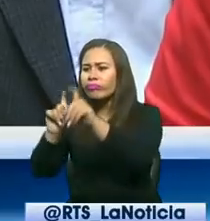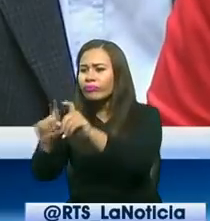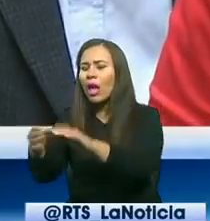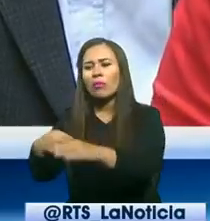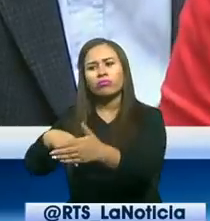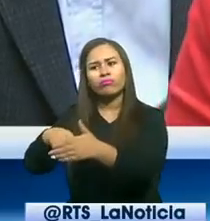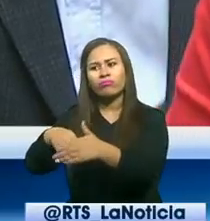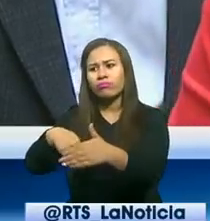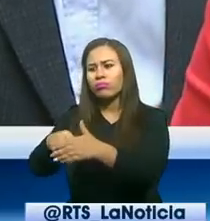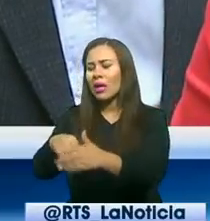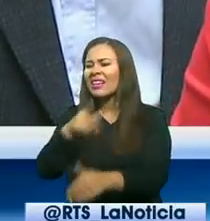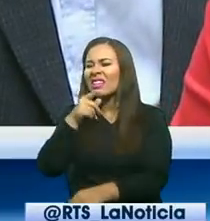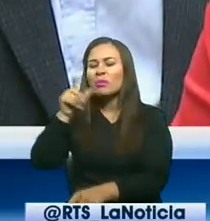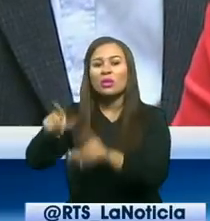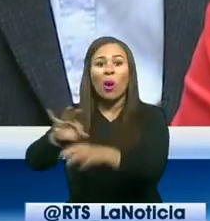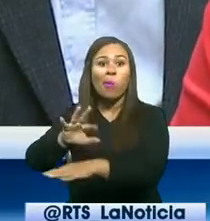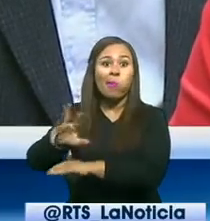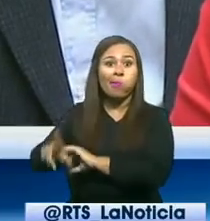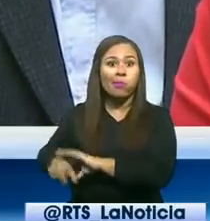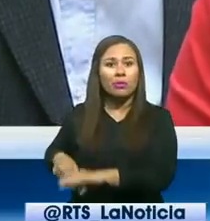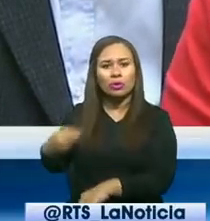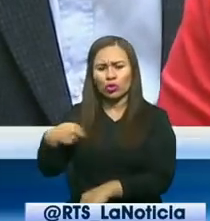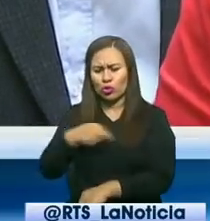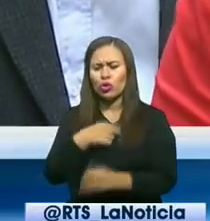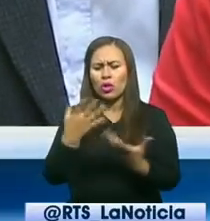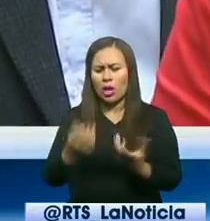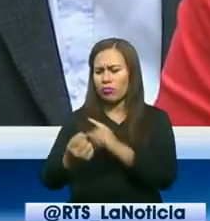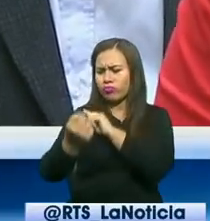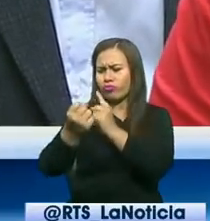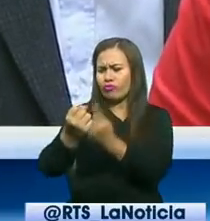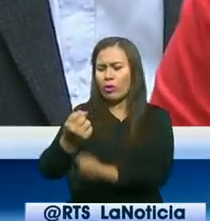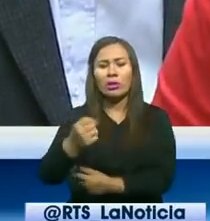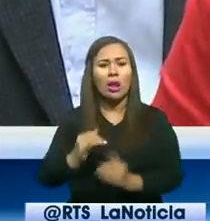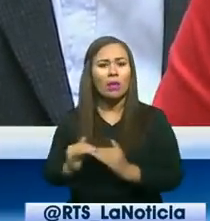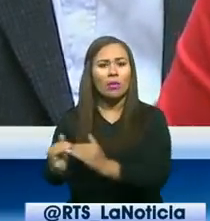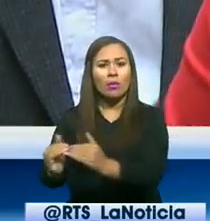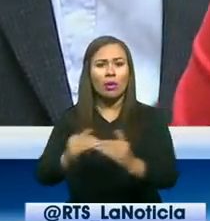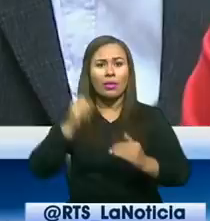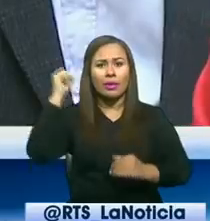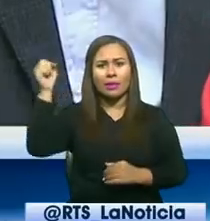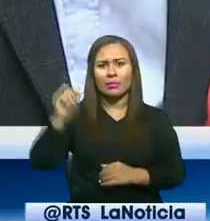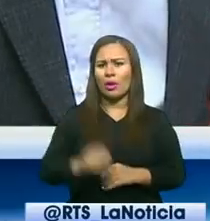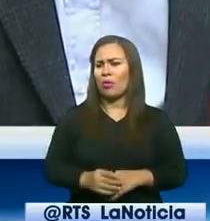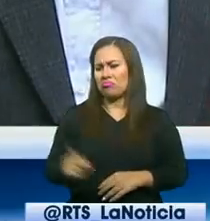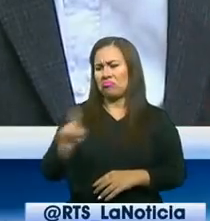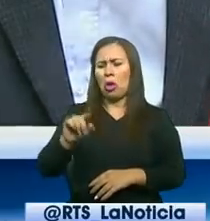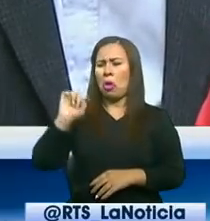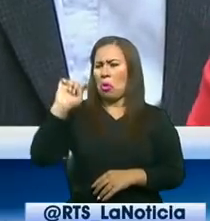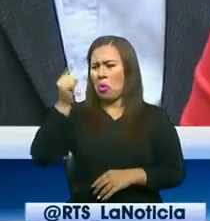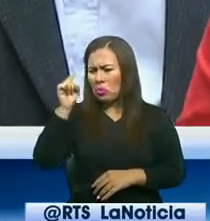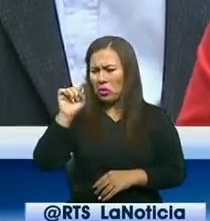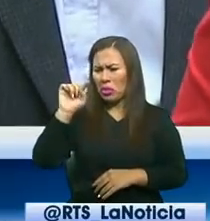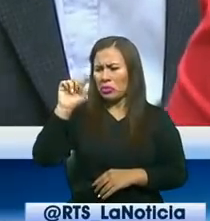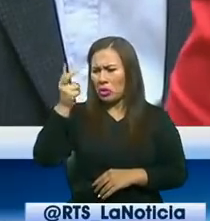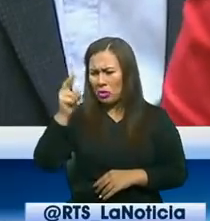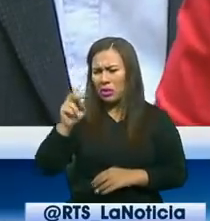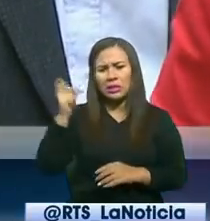de seguir fortaleciendo la democracia. Añadió que por ello no habrá una sino las que sean necesarias.